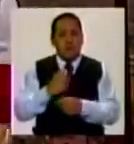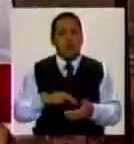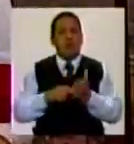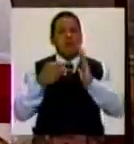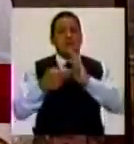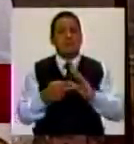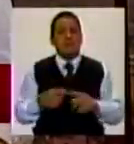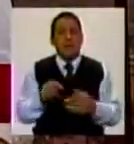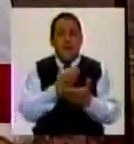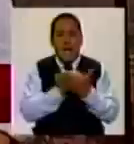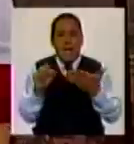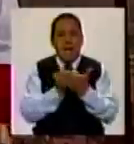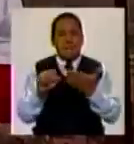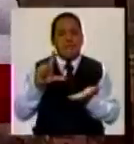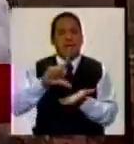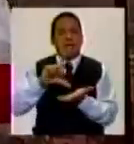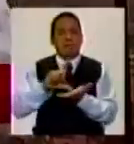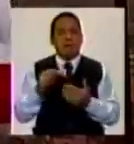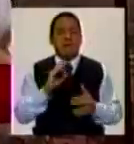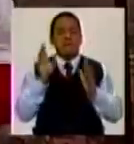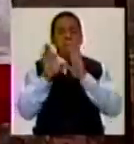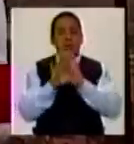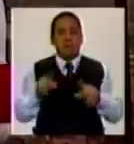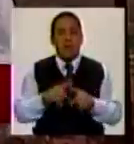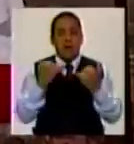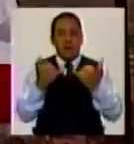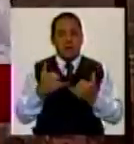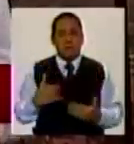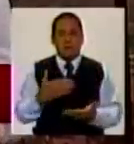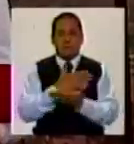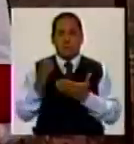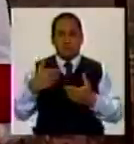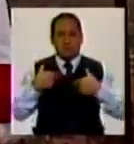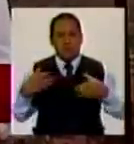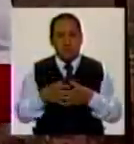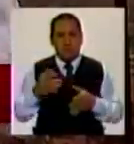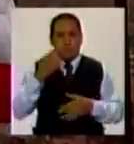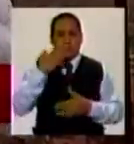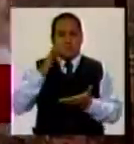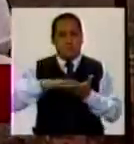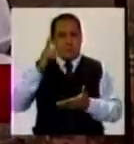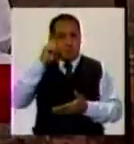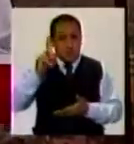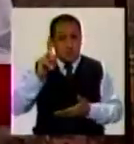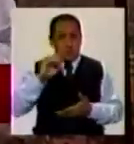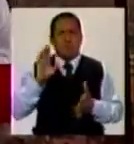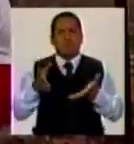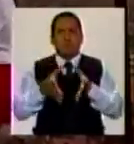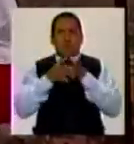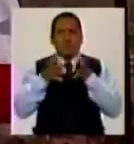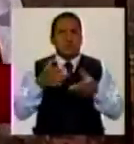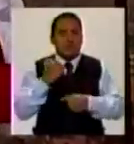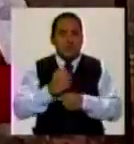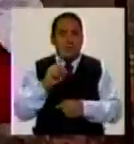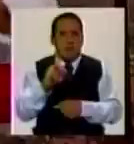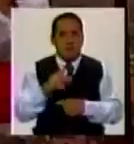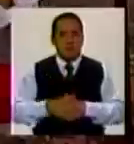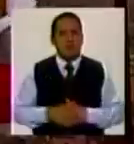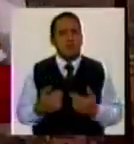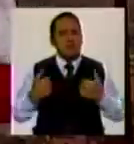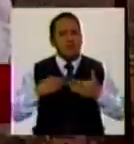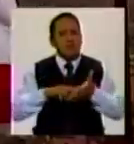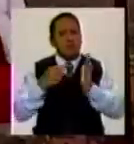llama la Agenda para Lima. Entonces, si la causal de revocación en nuestro caso es ineficiencia, claramente la causal no opera. No hemos